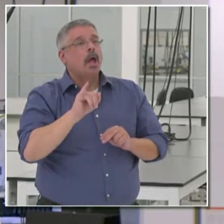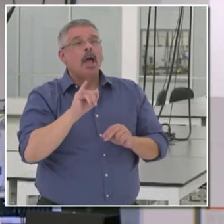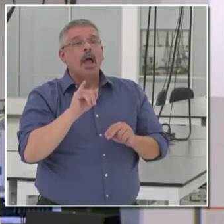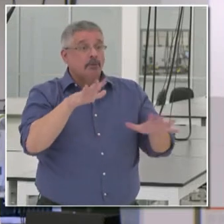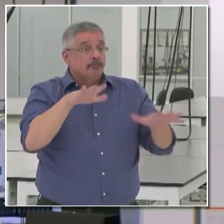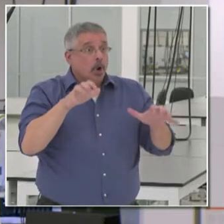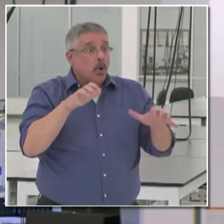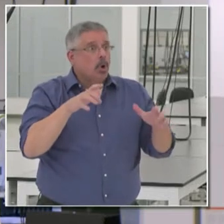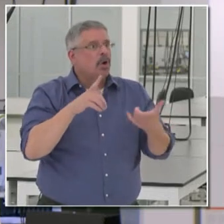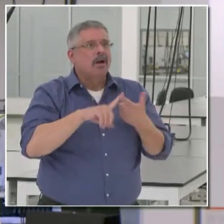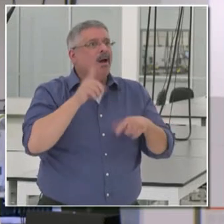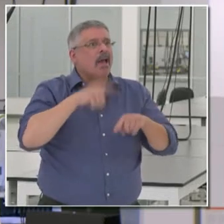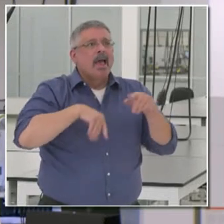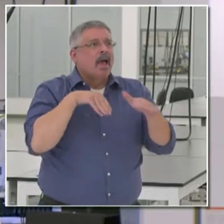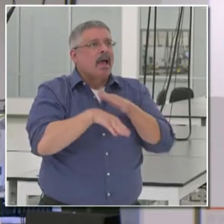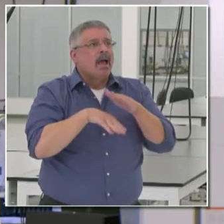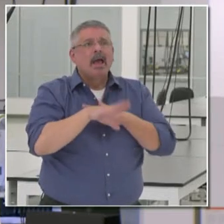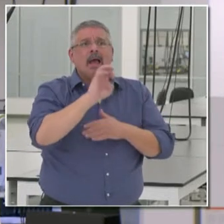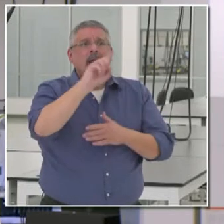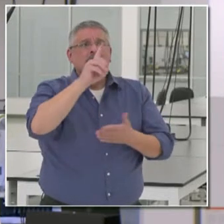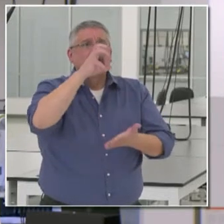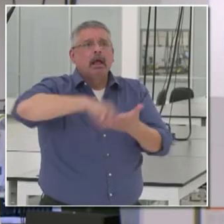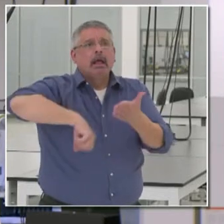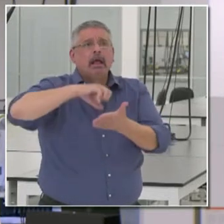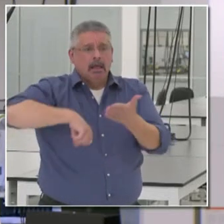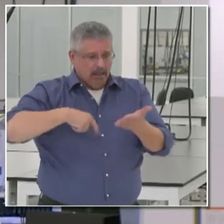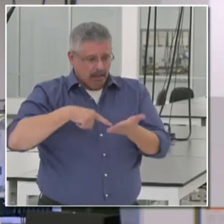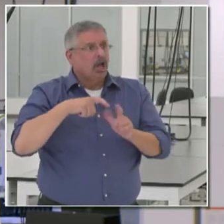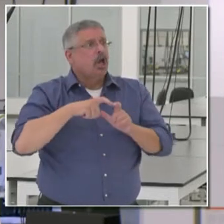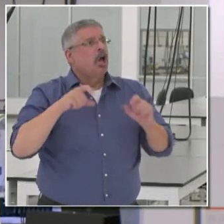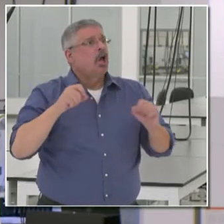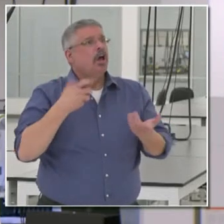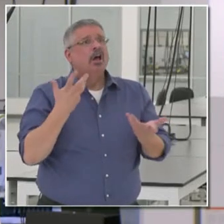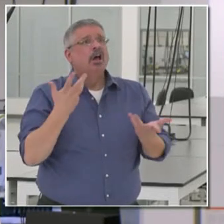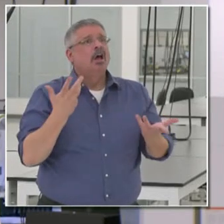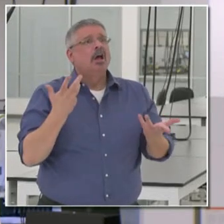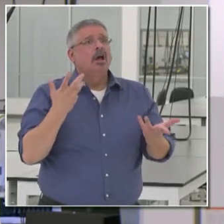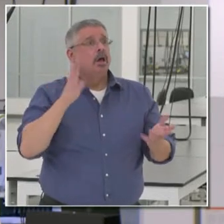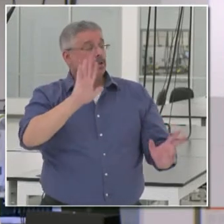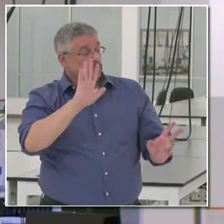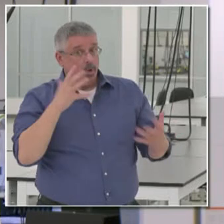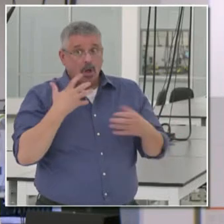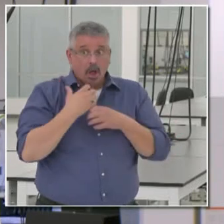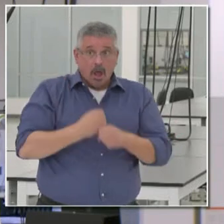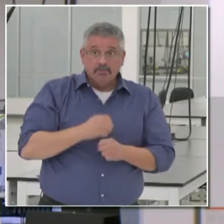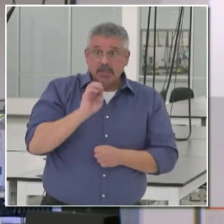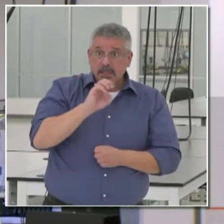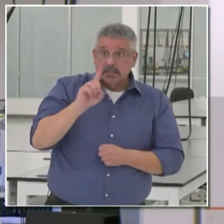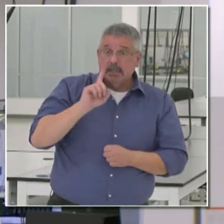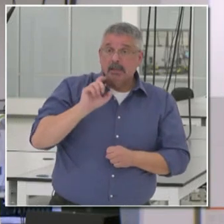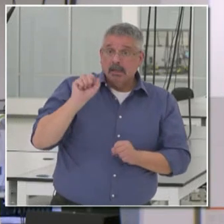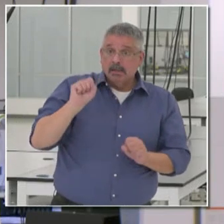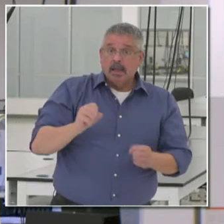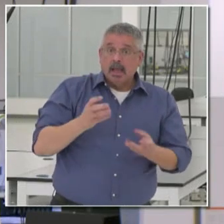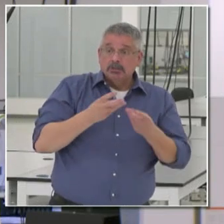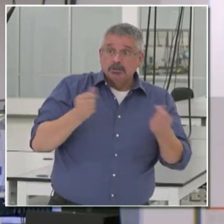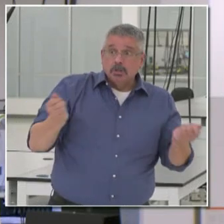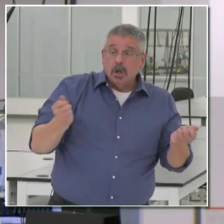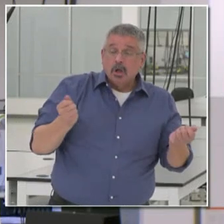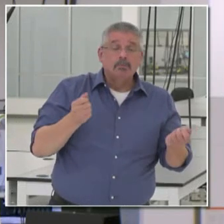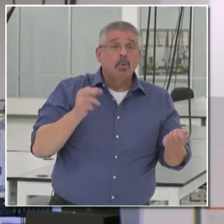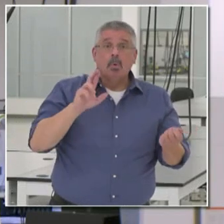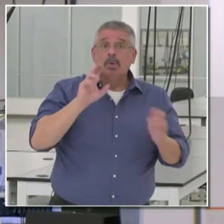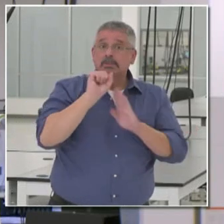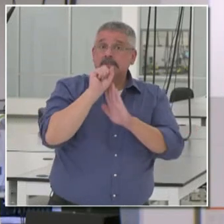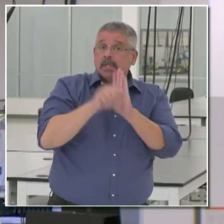al desempleo cuentas congeladas o fondos que desaparecen de sus cuentas de estar confiado que